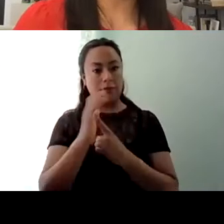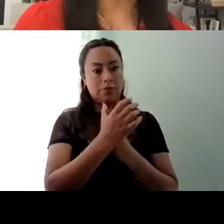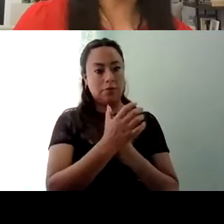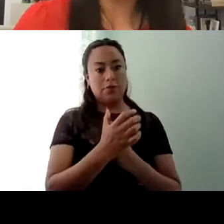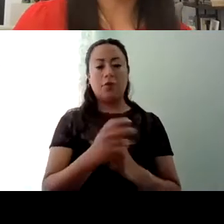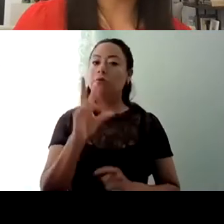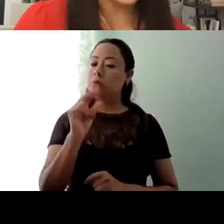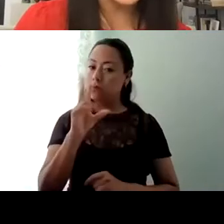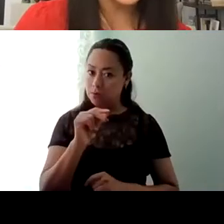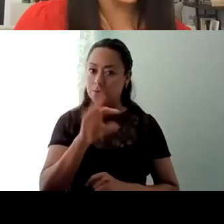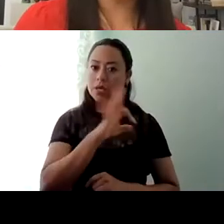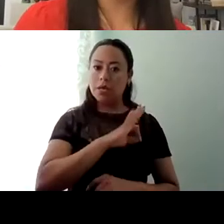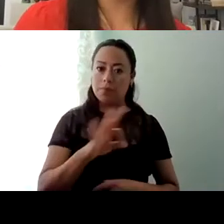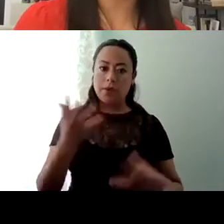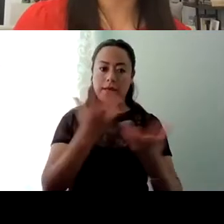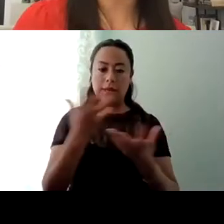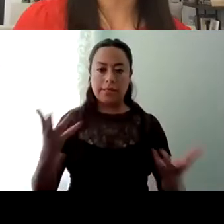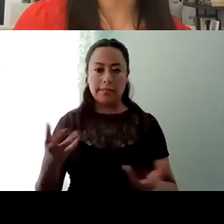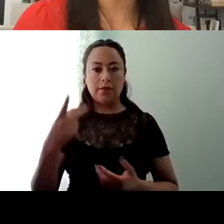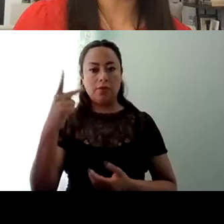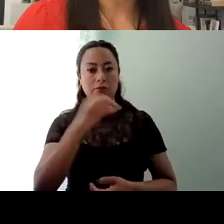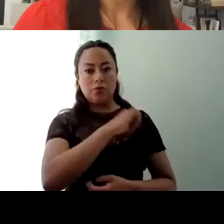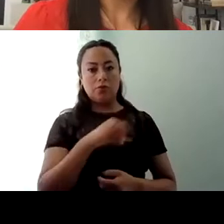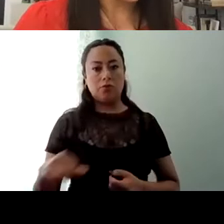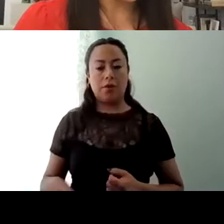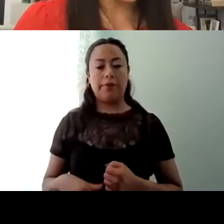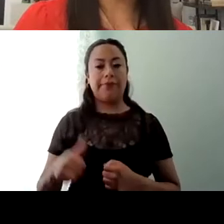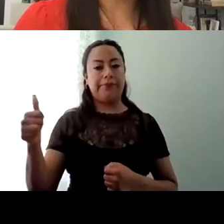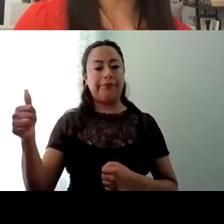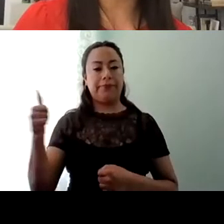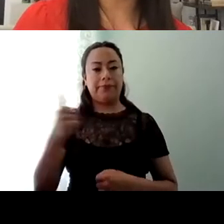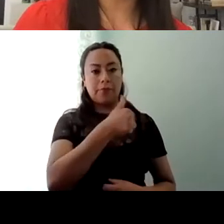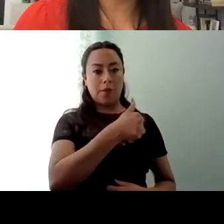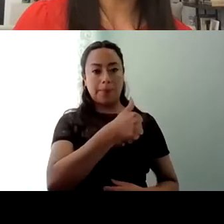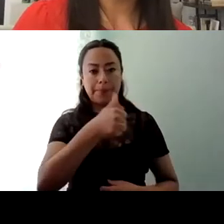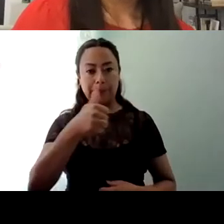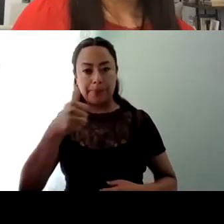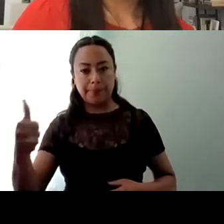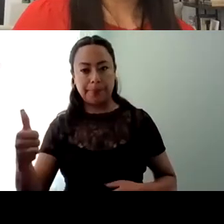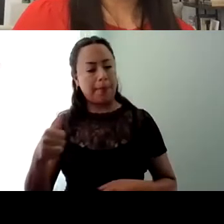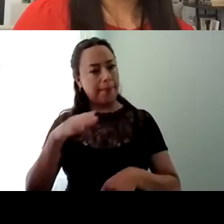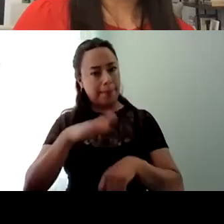hacer en su alcaldía, que el desplazamiento sea mucho más accesible.